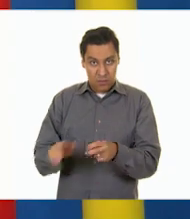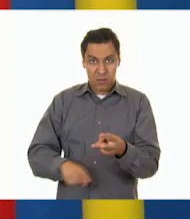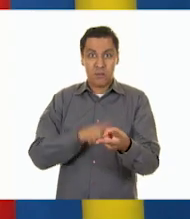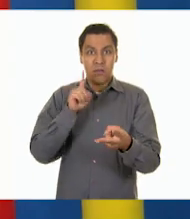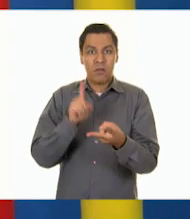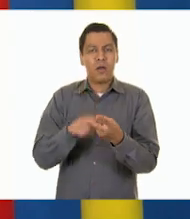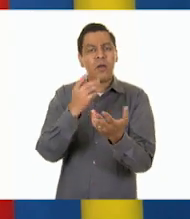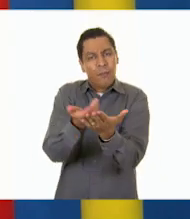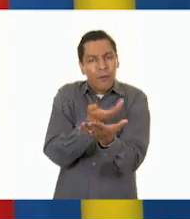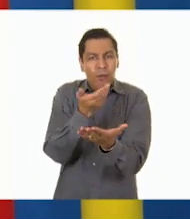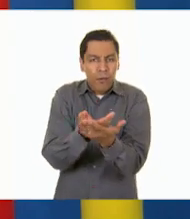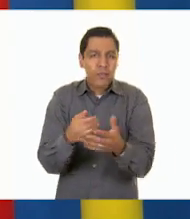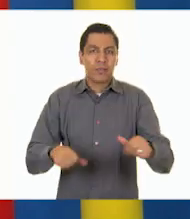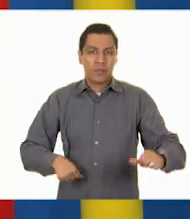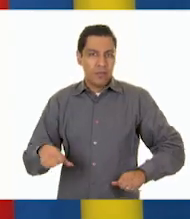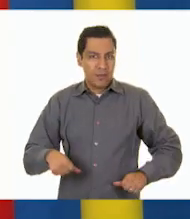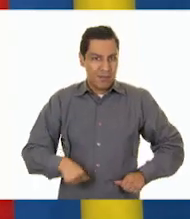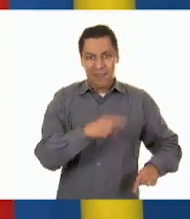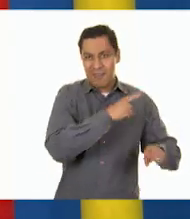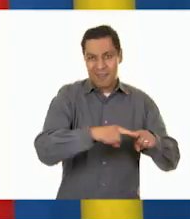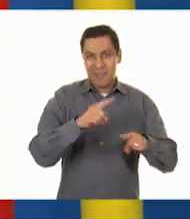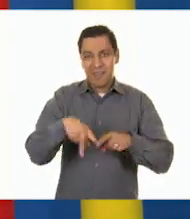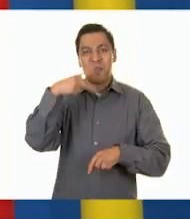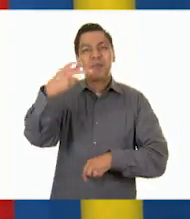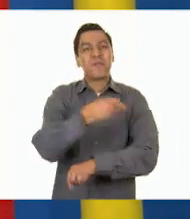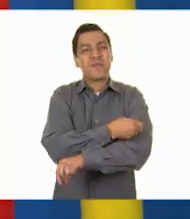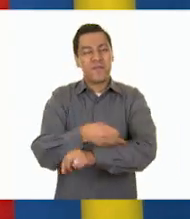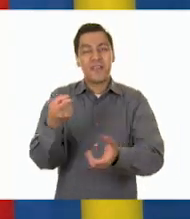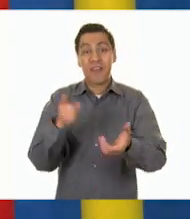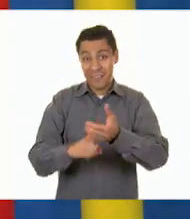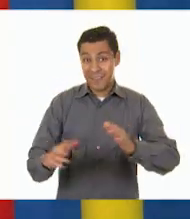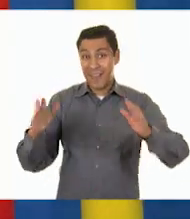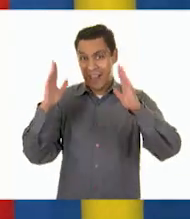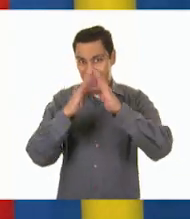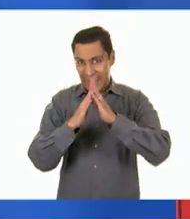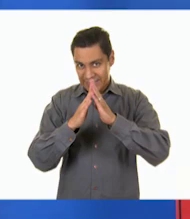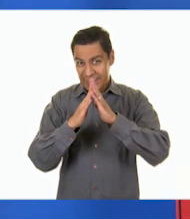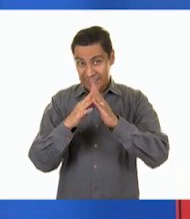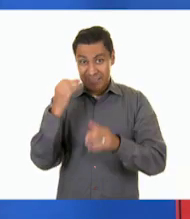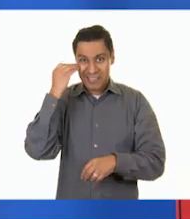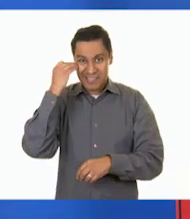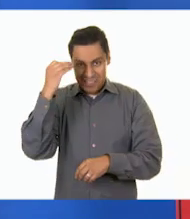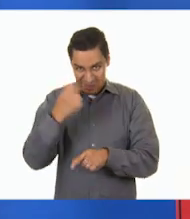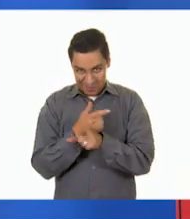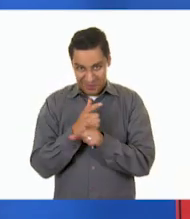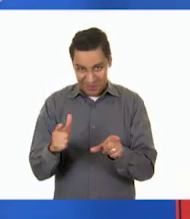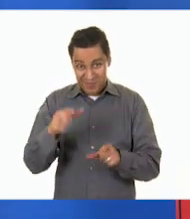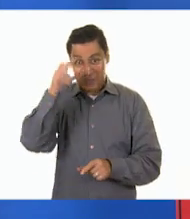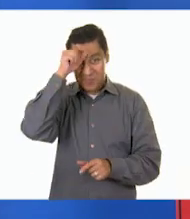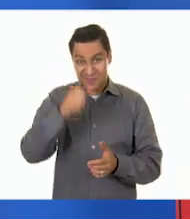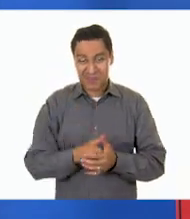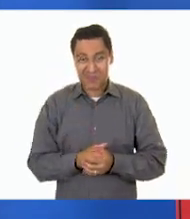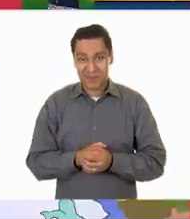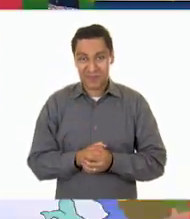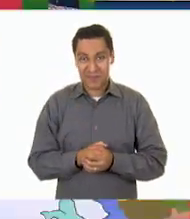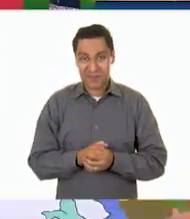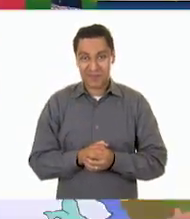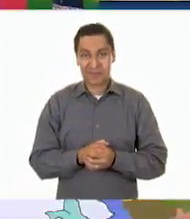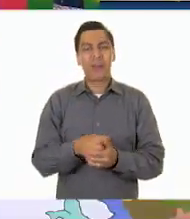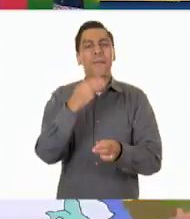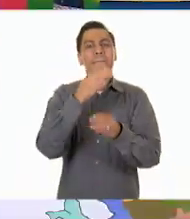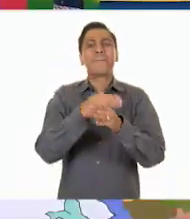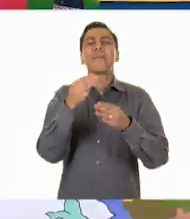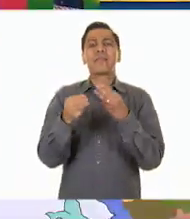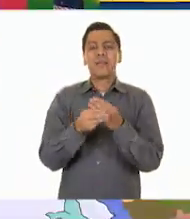diversas propuestas de actividades para realizarles con tu familia en tu tiempo libre y cuáles son los materiales